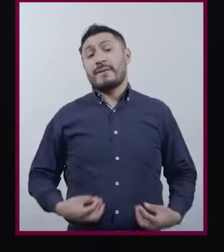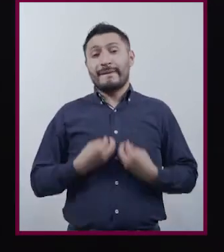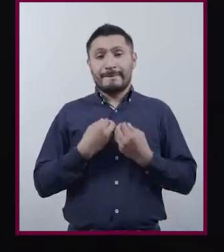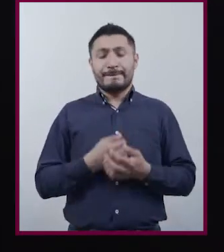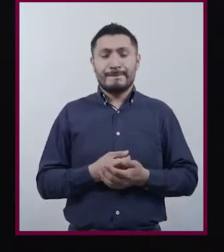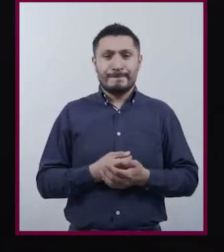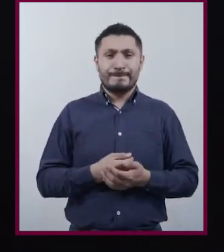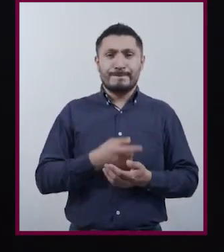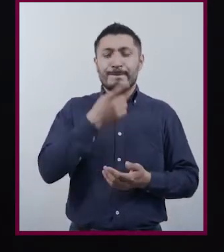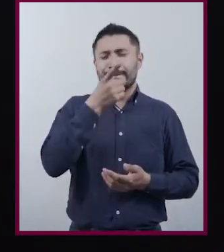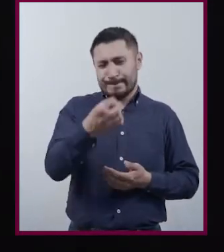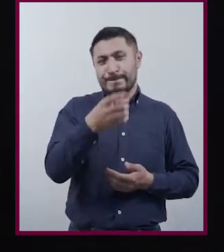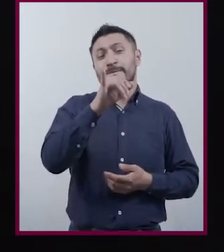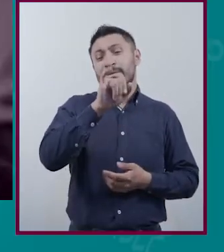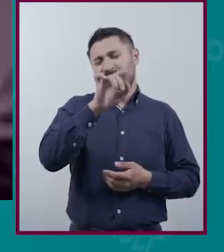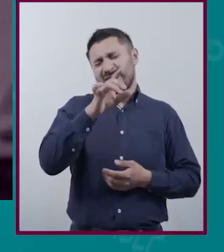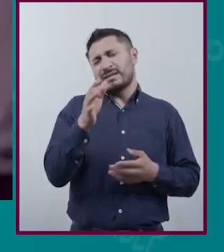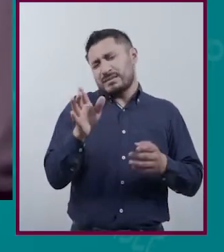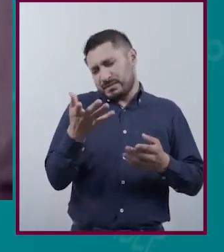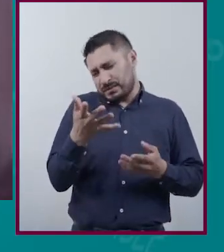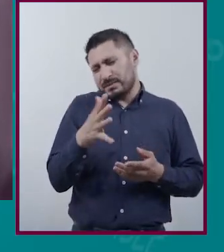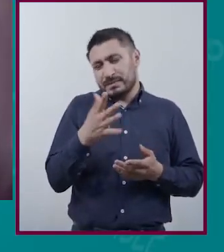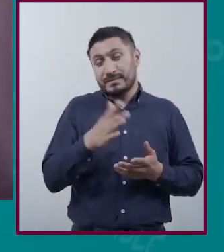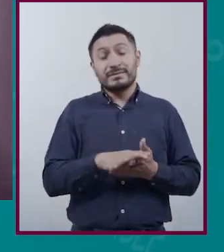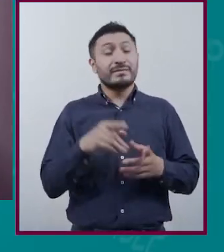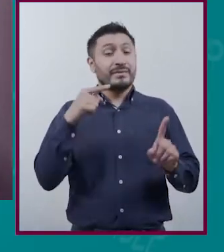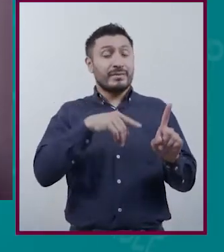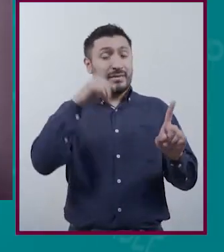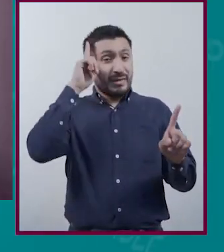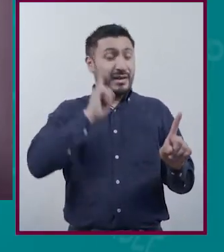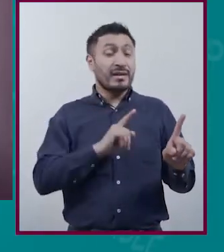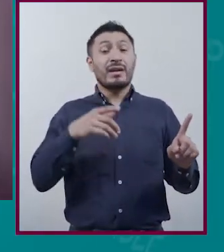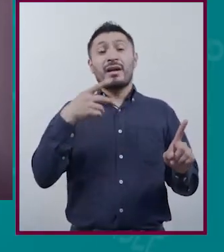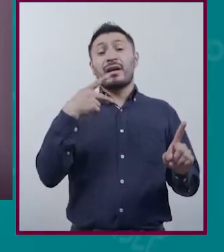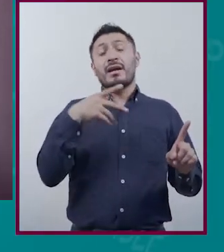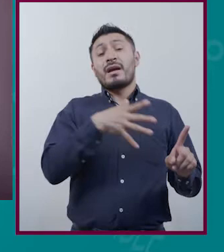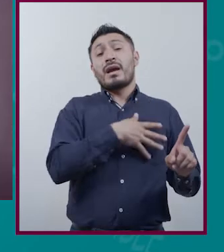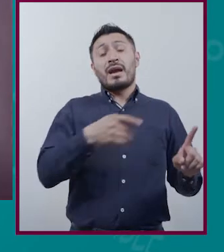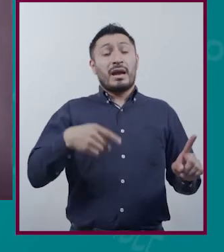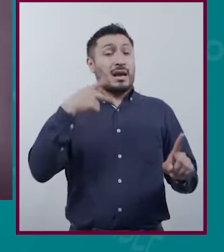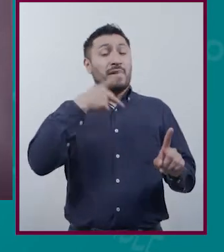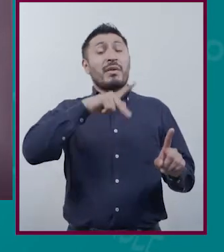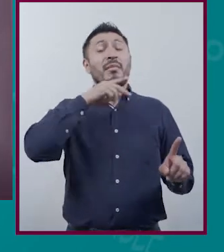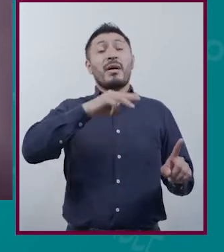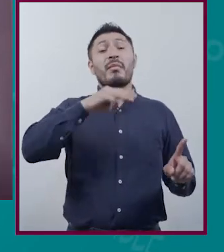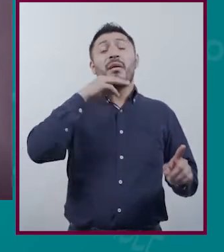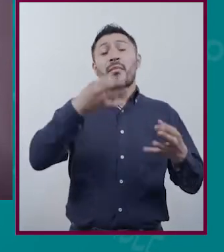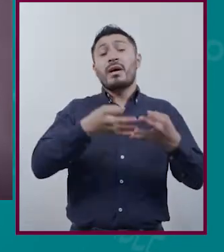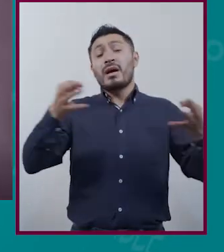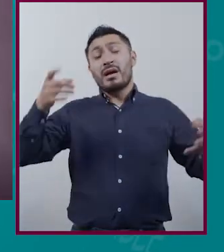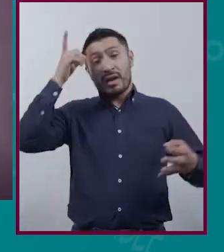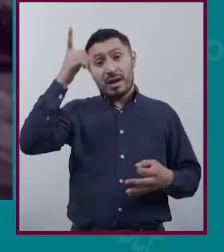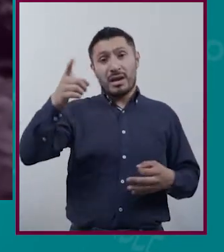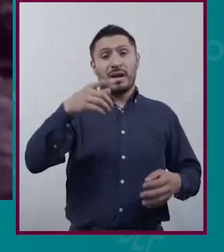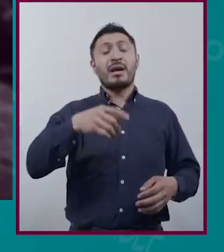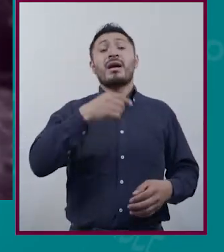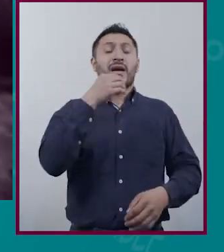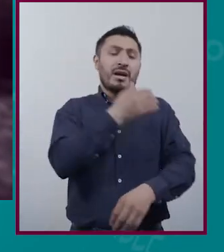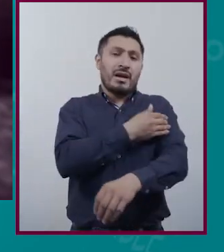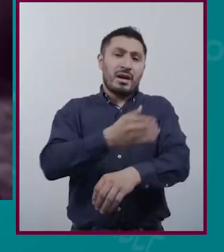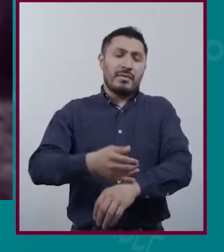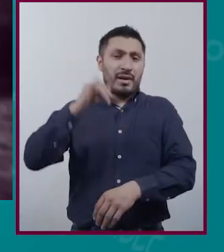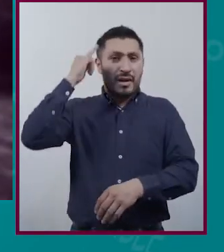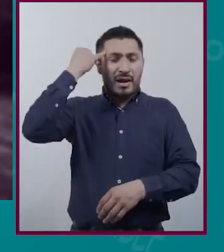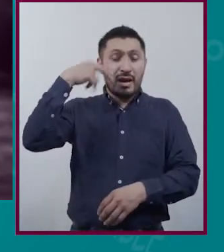Pues podemos decir que sí, de cierto modo. Rosario era hija de terratenientes y vivió su niñez acompañada de una nana